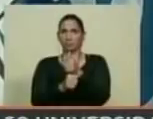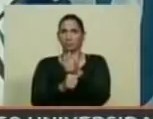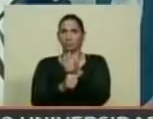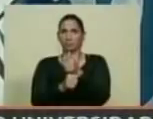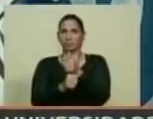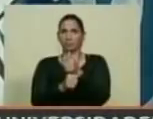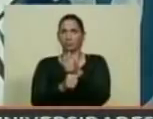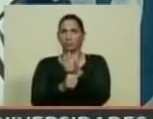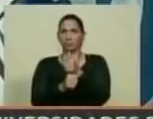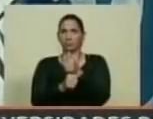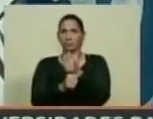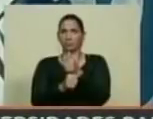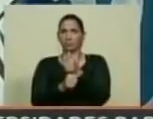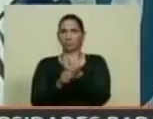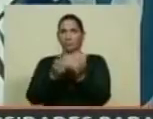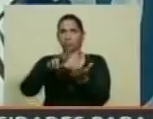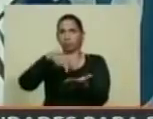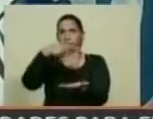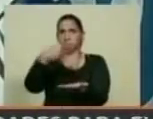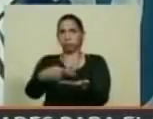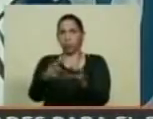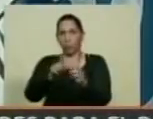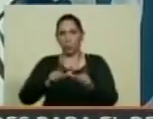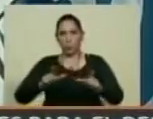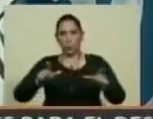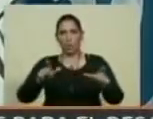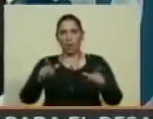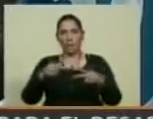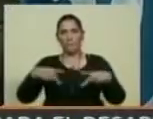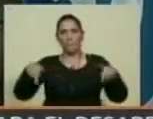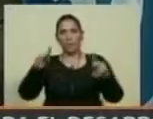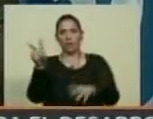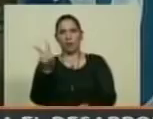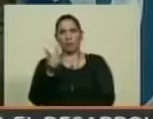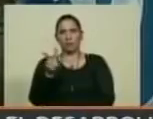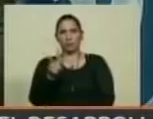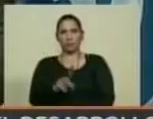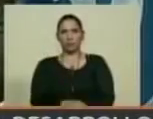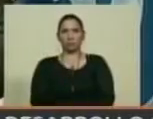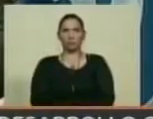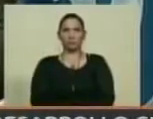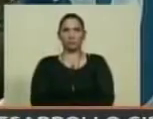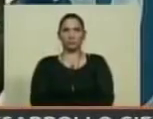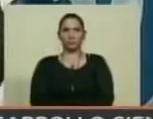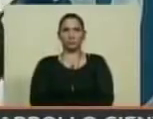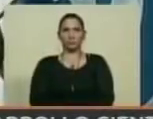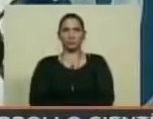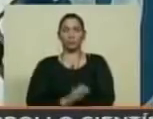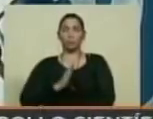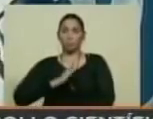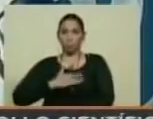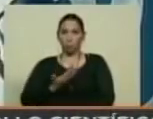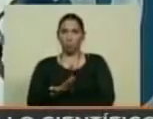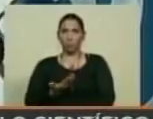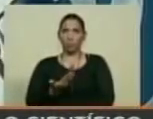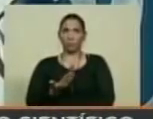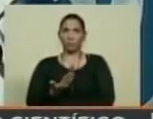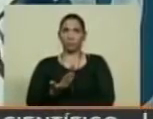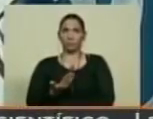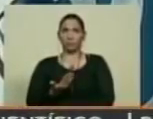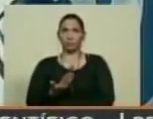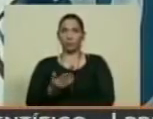ese lugar de Plaza Venezuela. Es lo que podemos, de manera